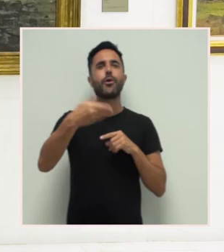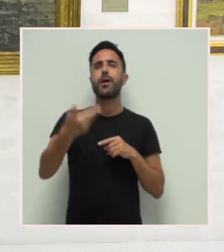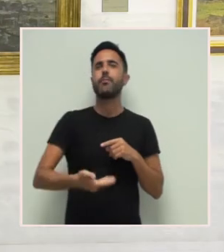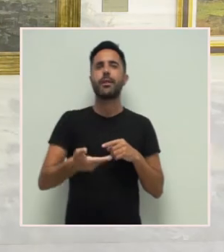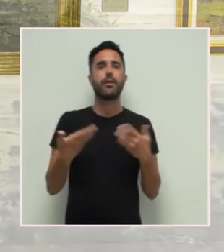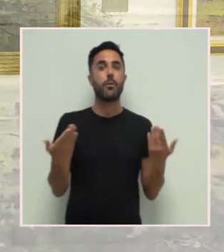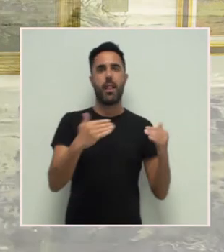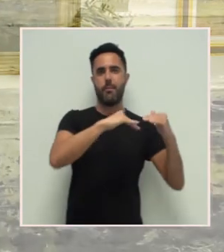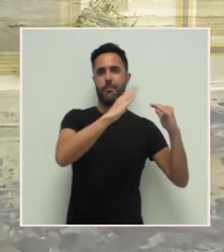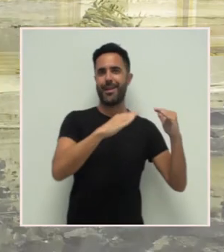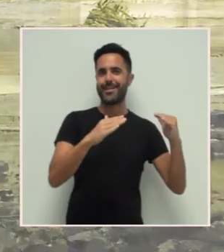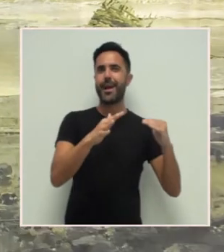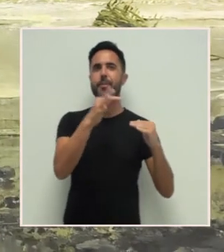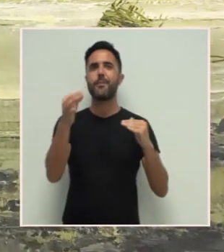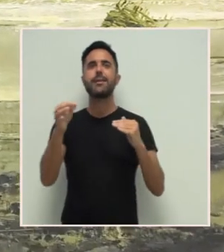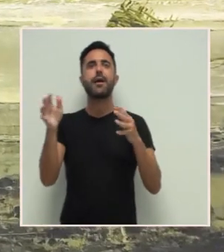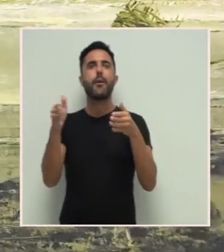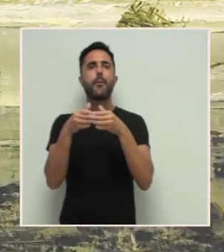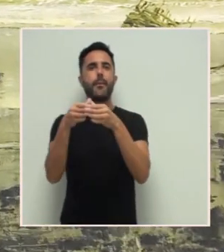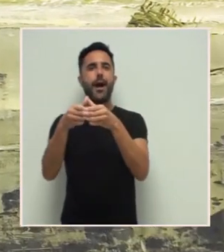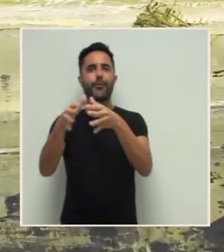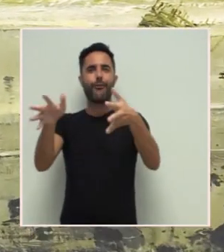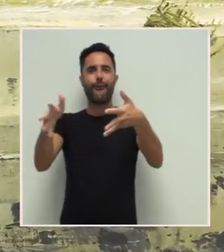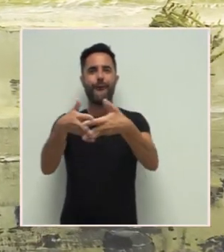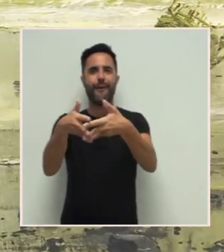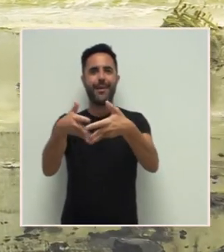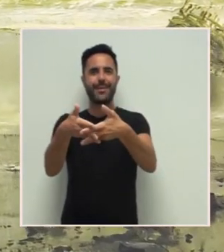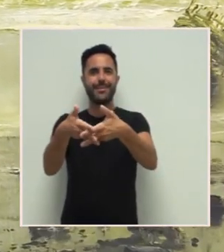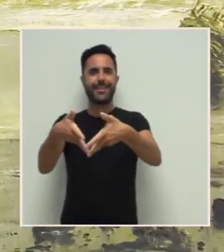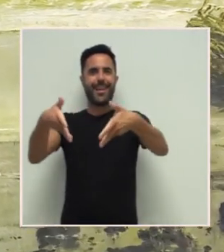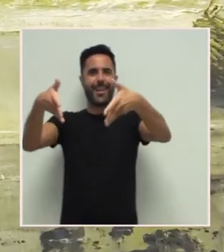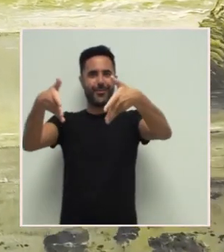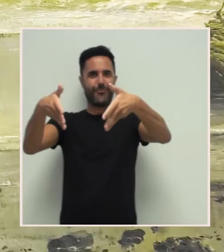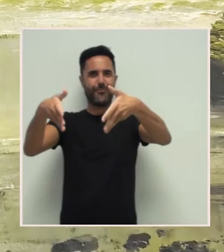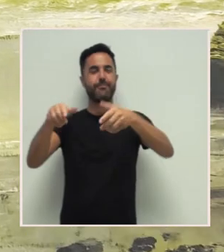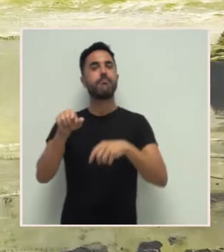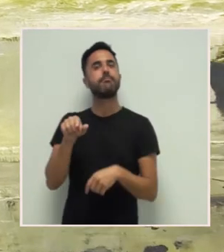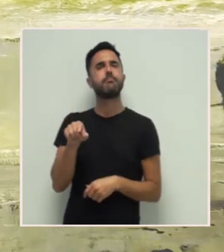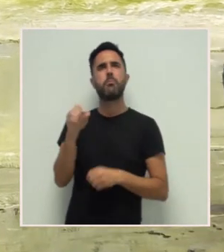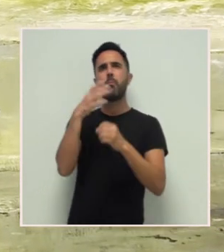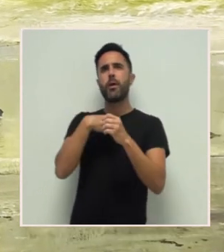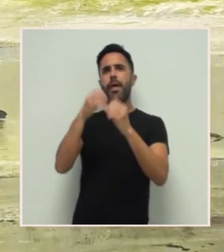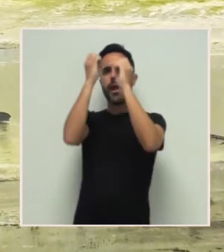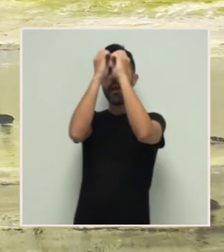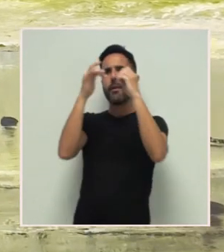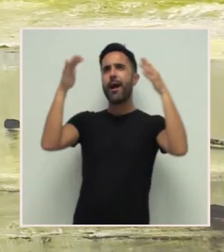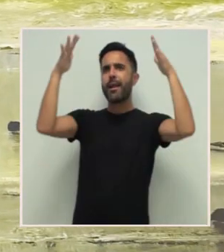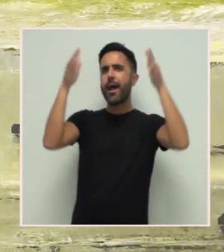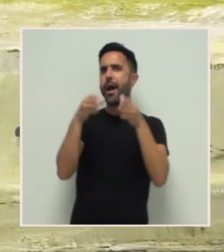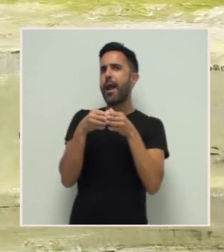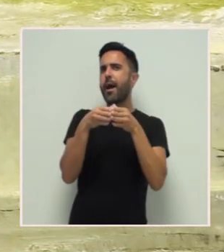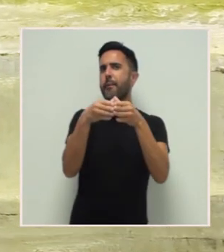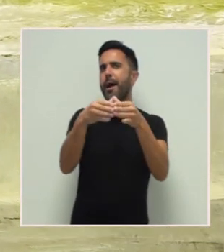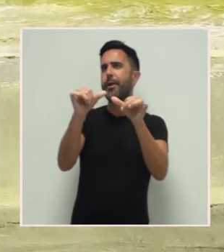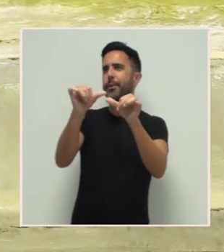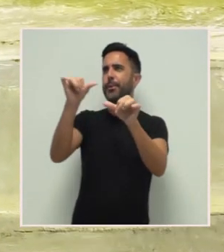é este barco varado, o que sería o seu esqueleto, non? Podemos imaginarnos o que foi a súa trayectoria,